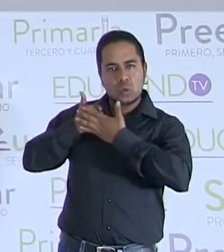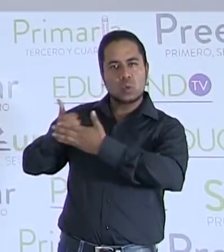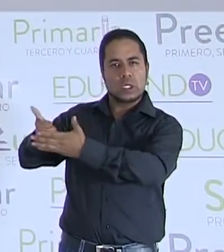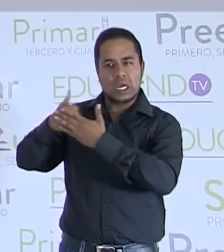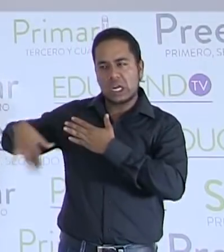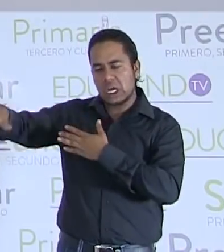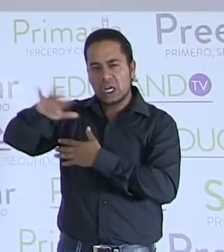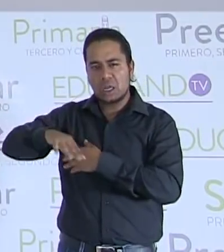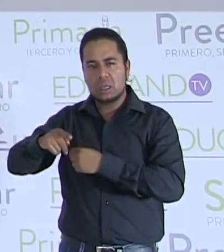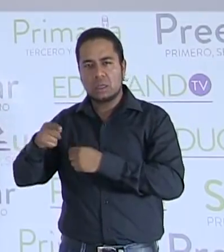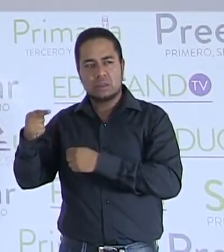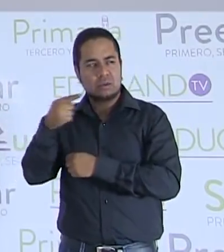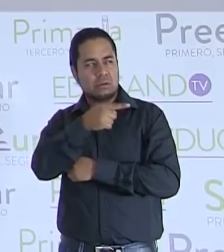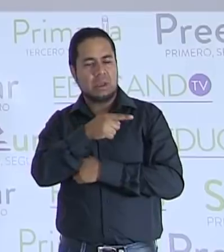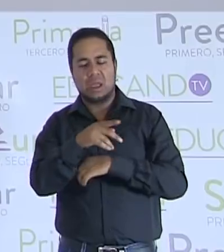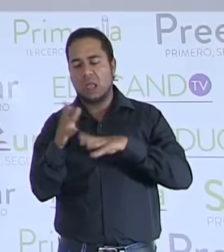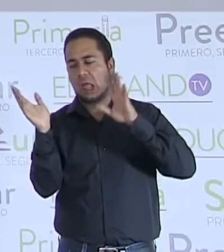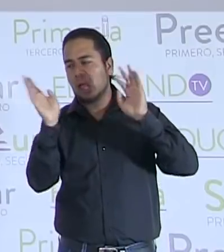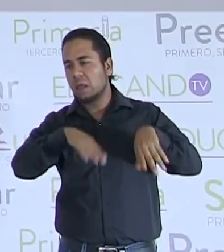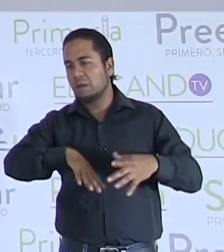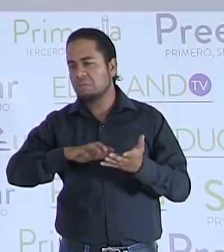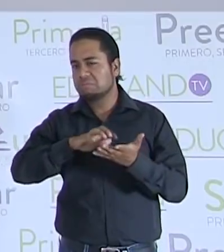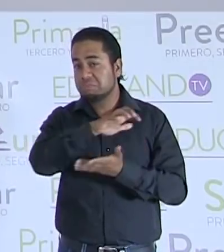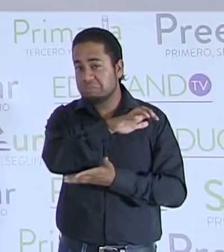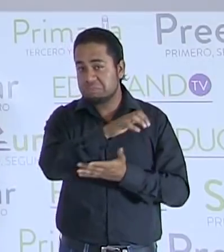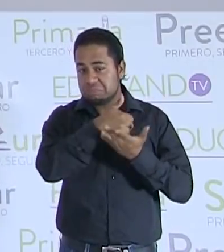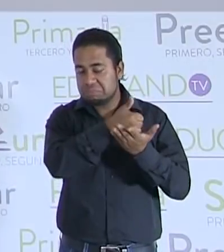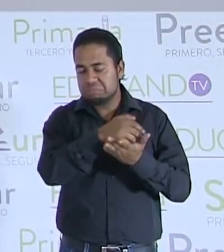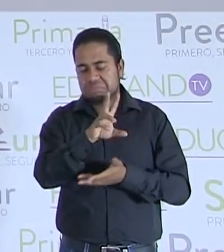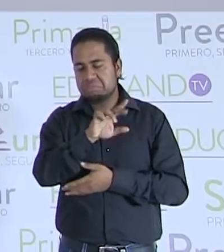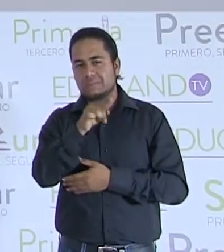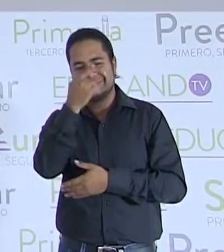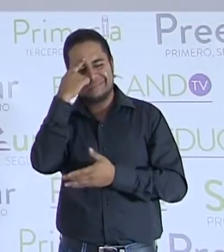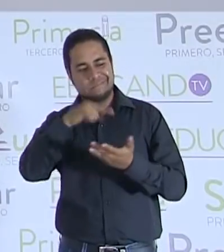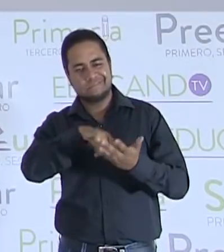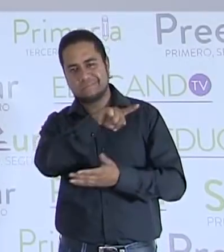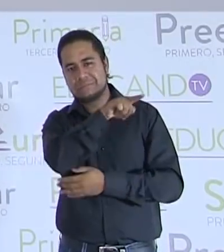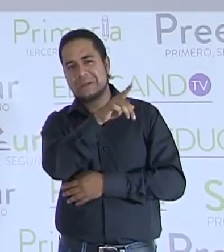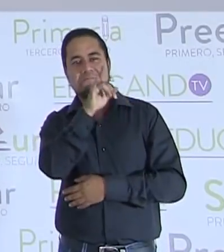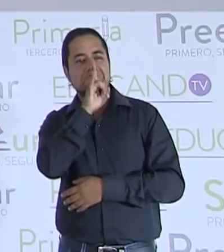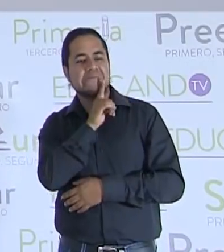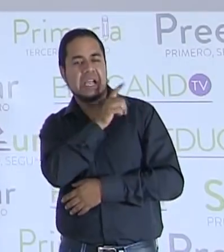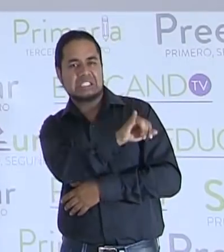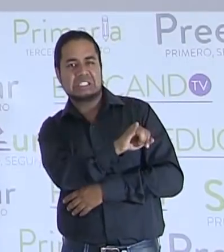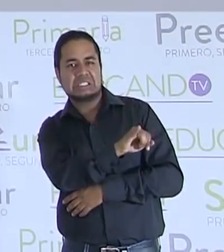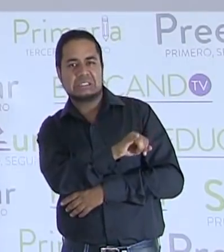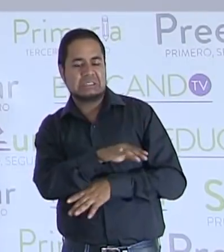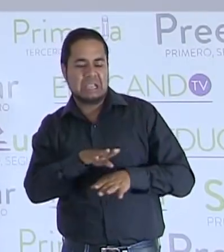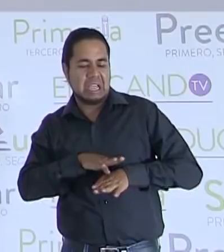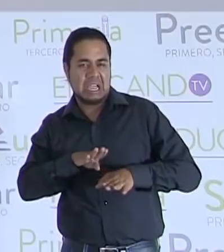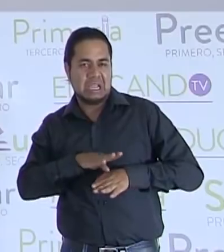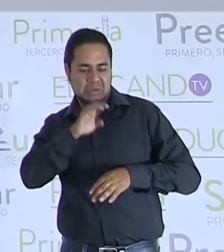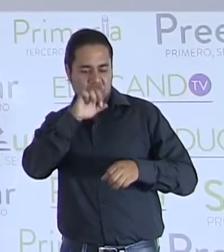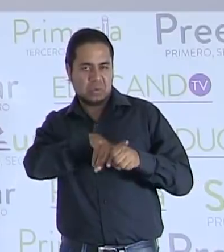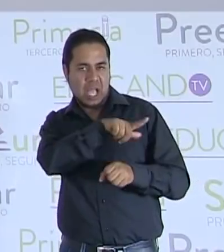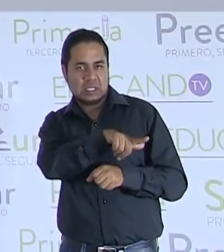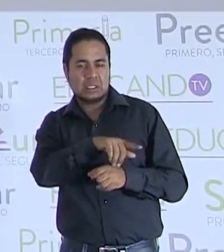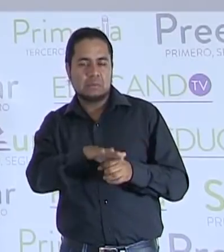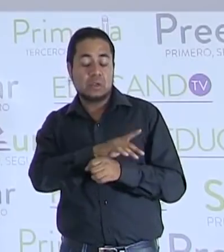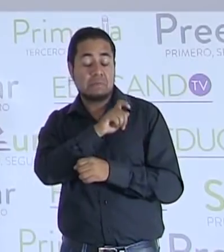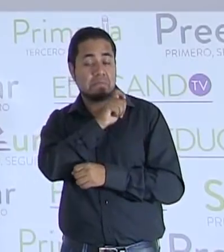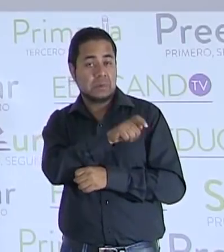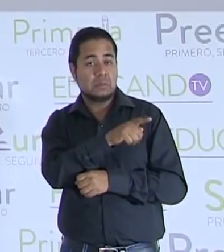y ninguno fue a apoyarlo. ¿Por qué? Porque ya no creían en él, porque se reflejaba lo que dice el